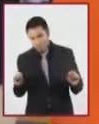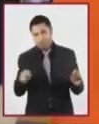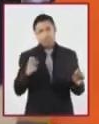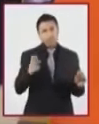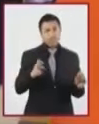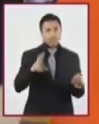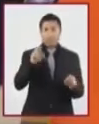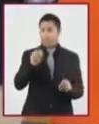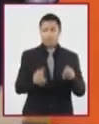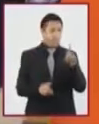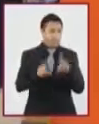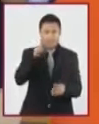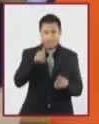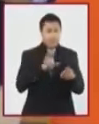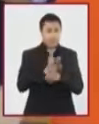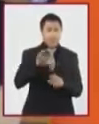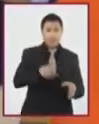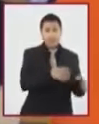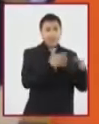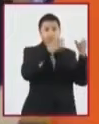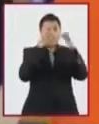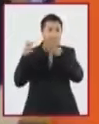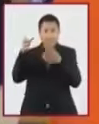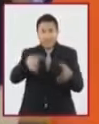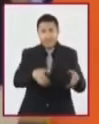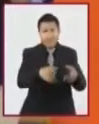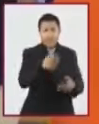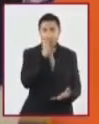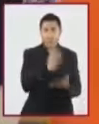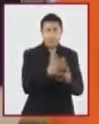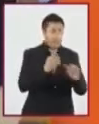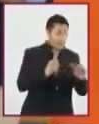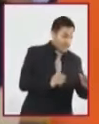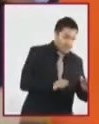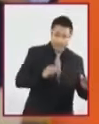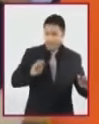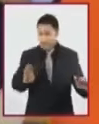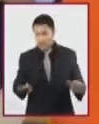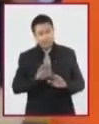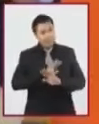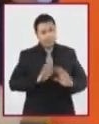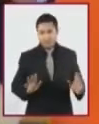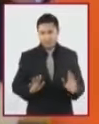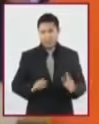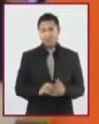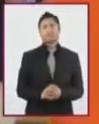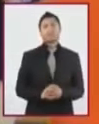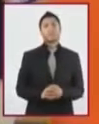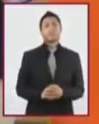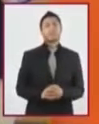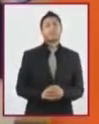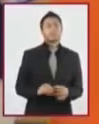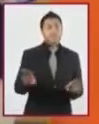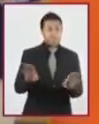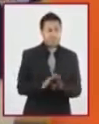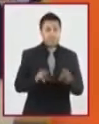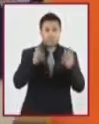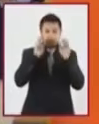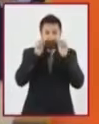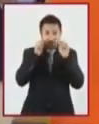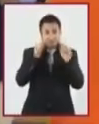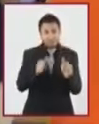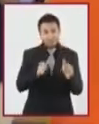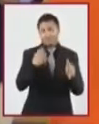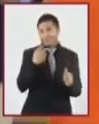y no depende del camino que sigamos, solo de la posición inicial y final. Como observaron en el